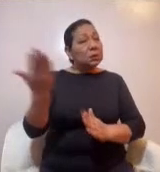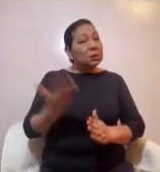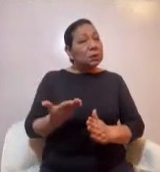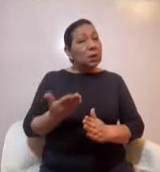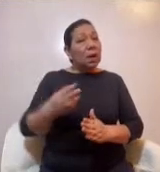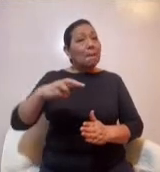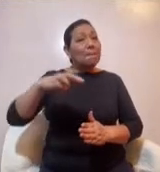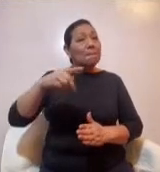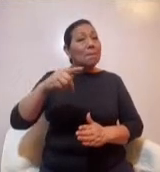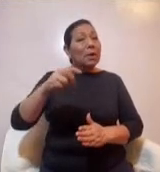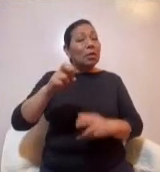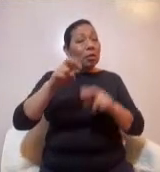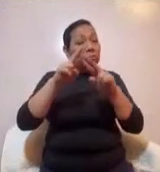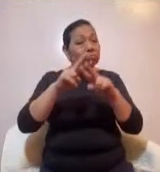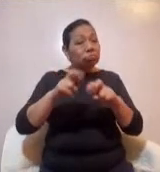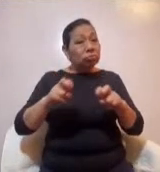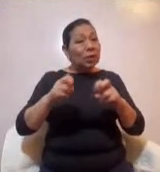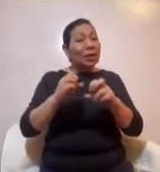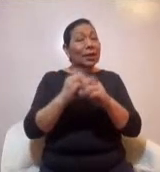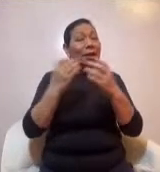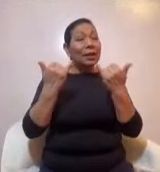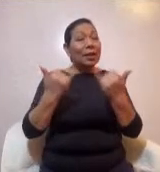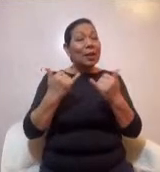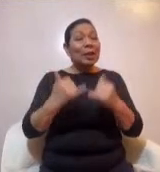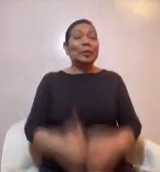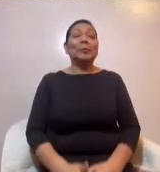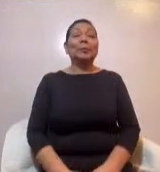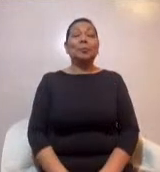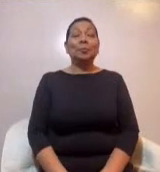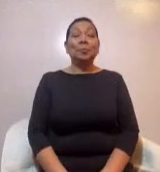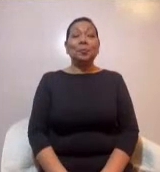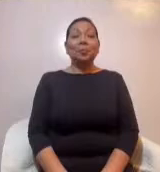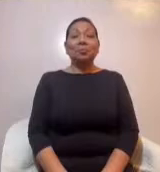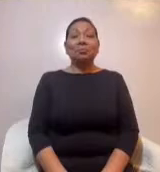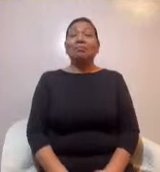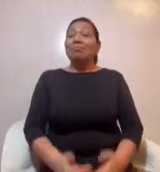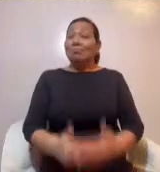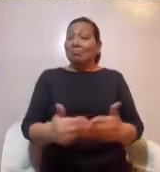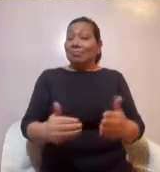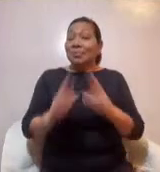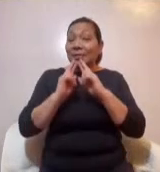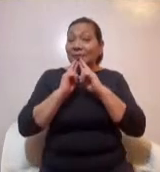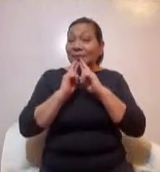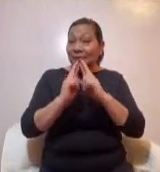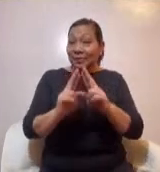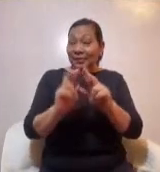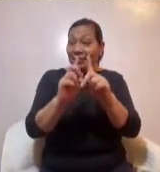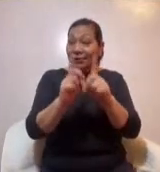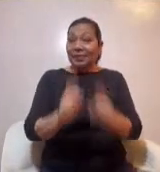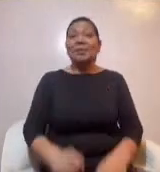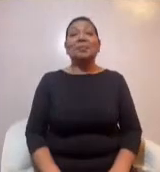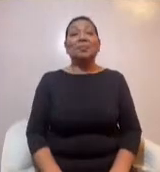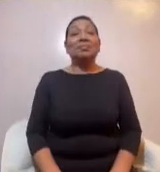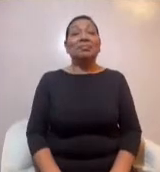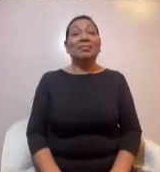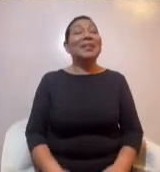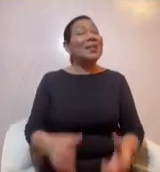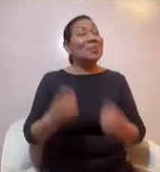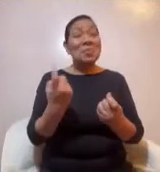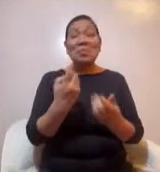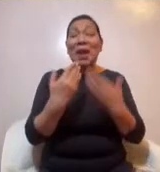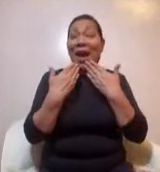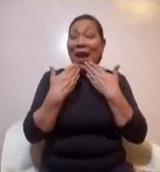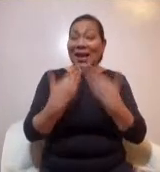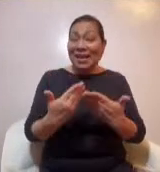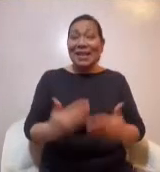petitorio del caso materia de análisis del día de hoy? Antes de contestar la pregunta, voy a